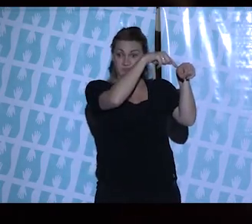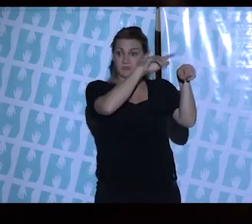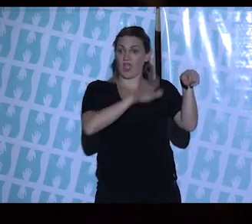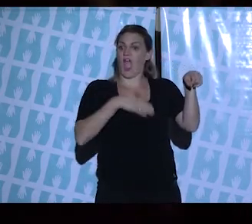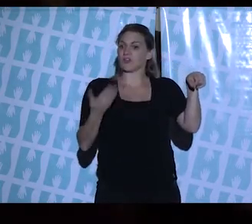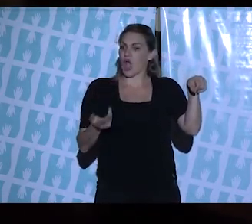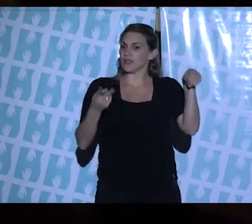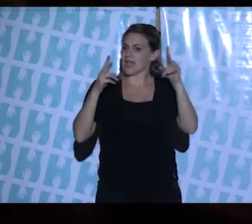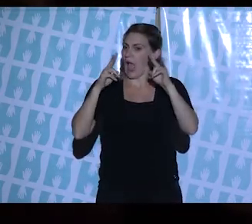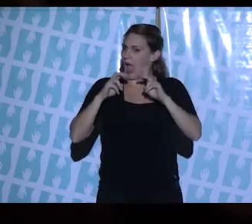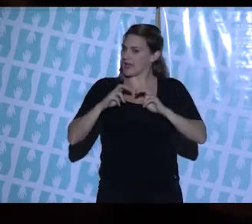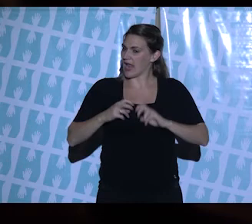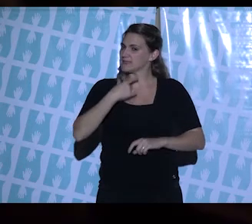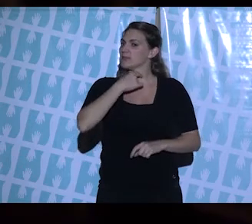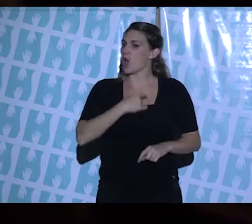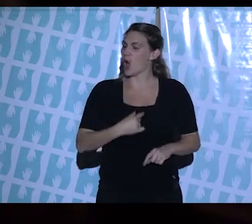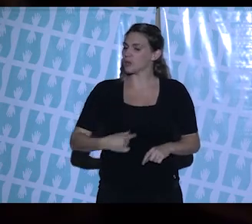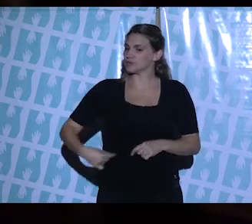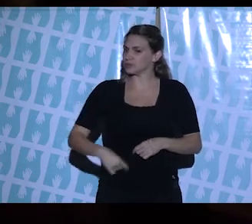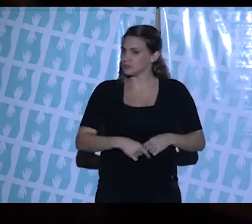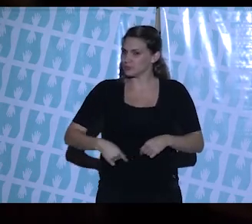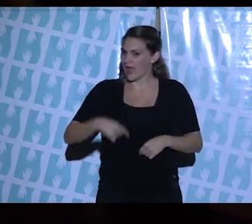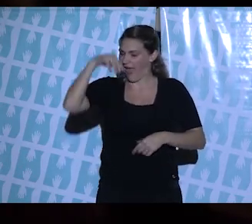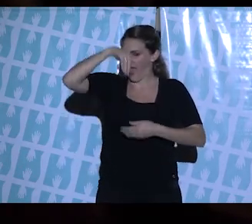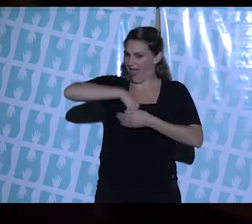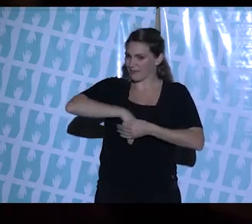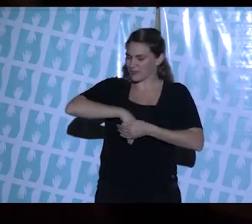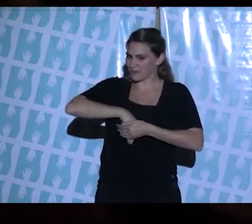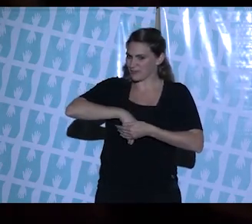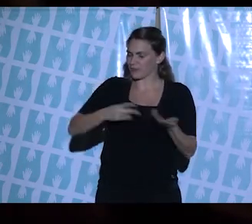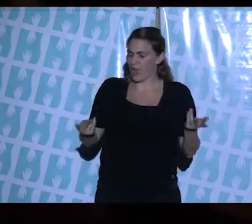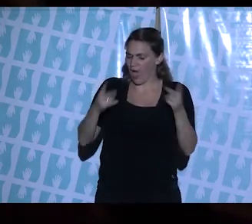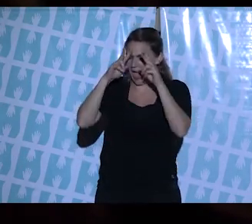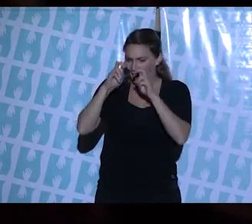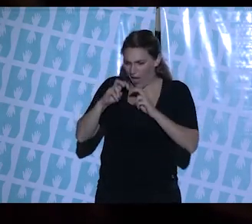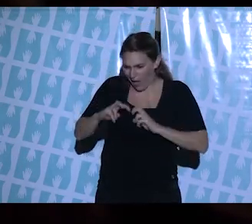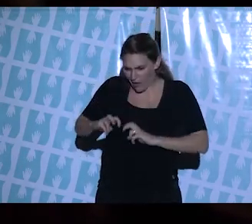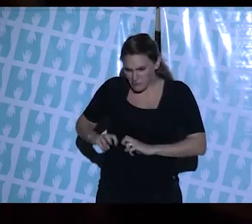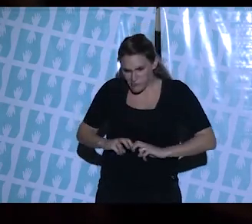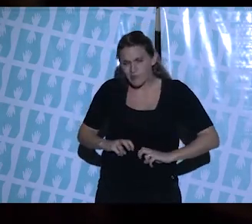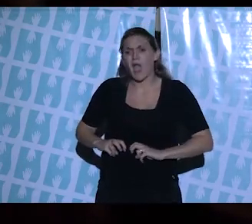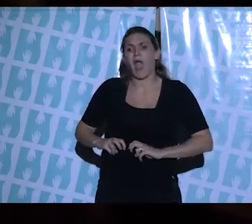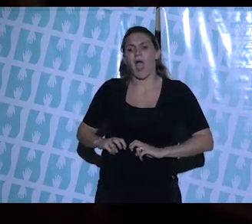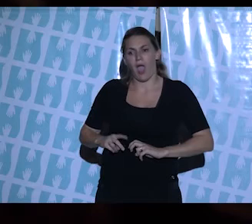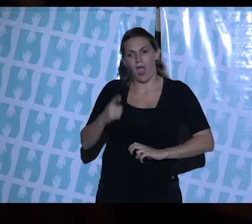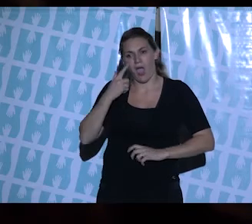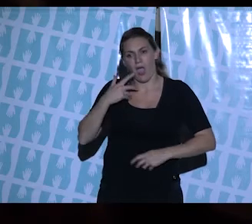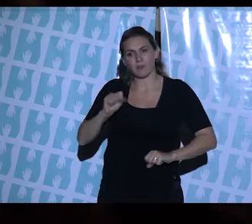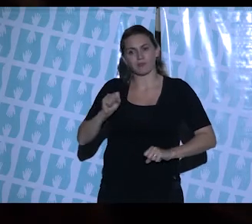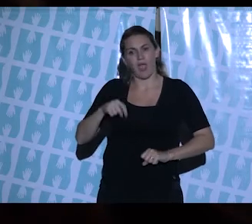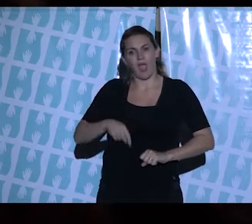el tubo digestivo. Y resulta que analizando el tubo digestivo nos dimos cuenta que estaba lleno